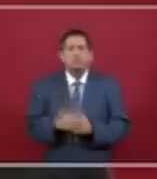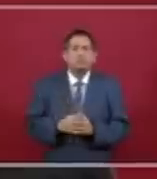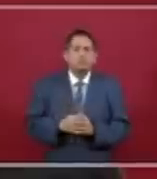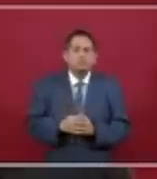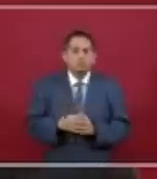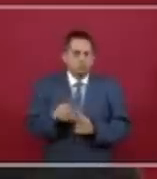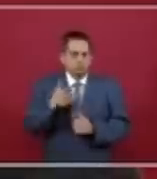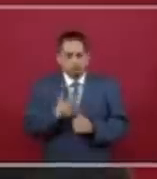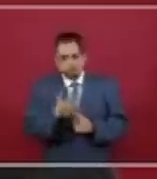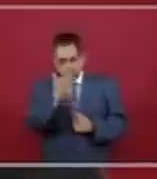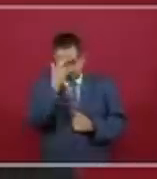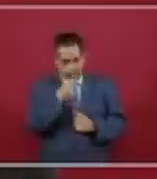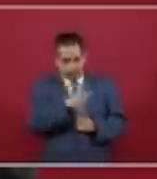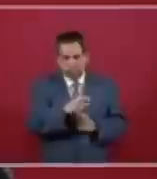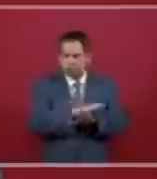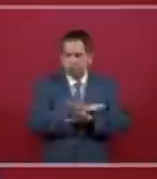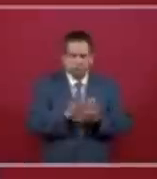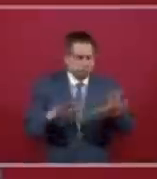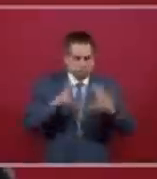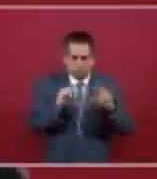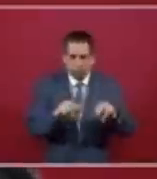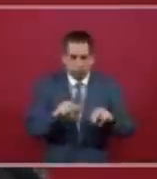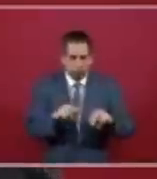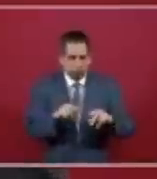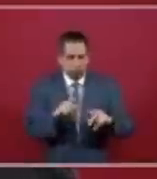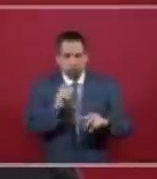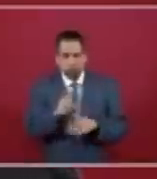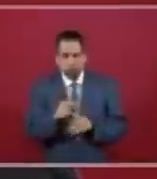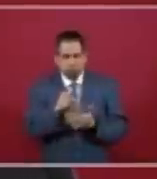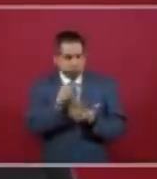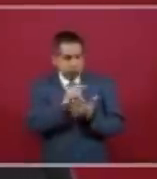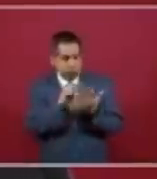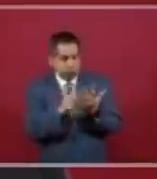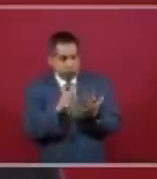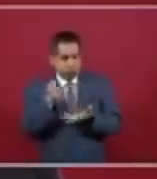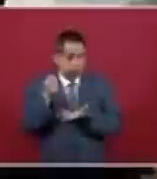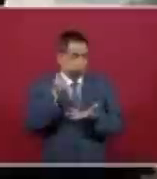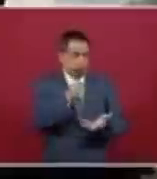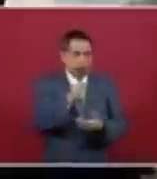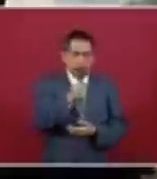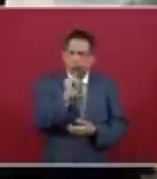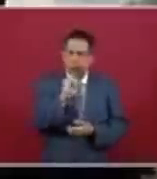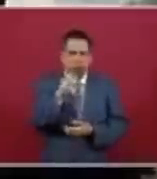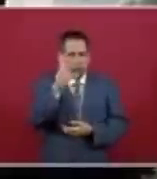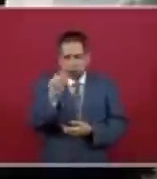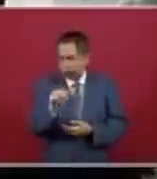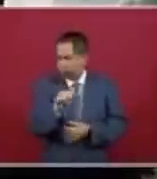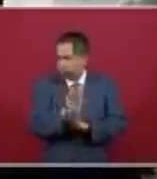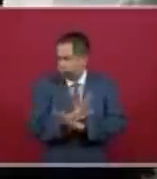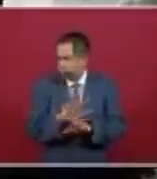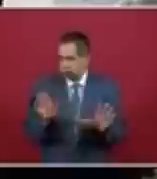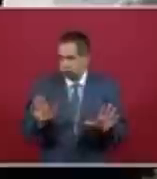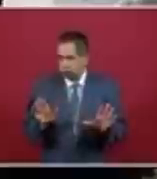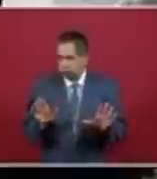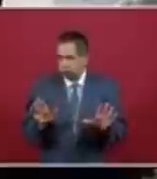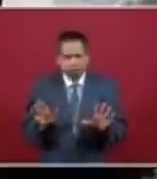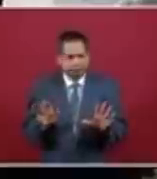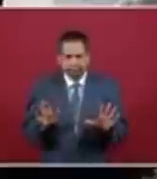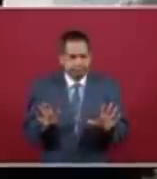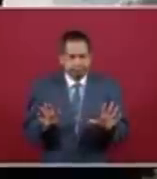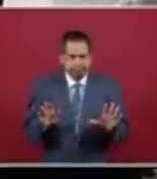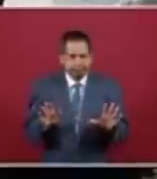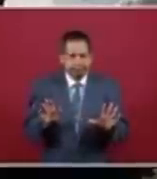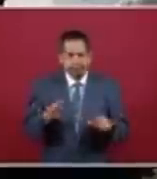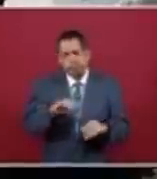tienes razón, ya no van a haber esos recursos, ya existe